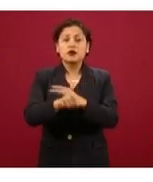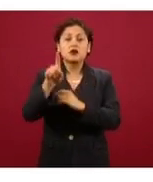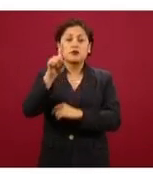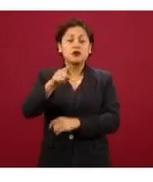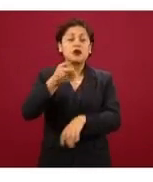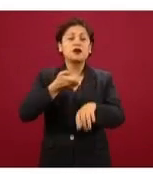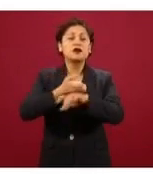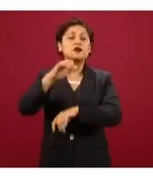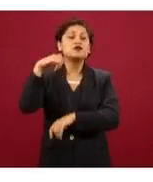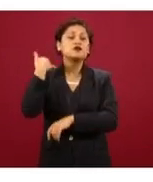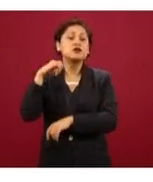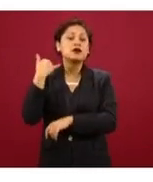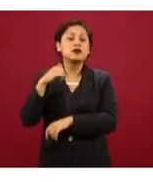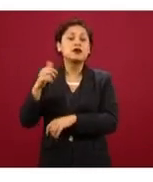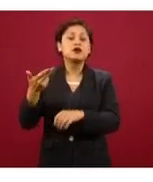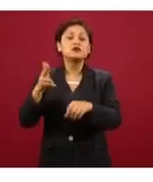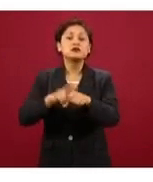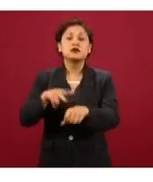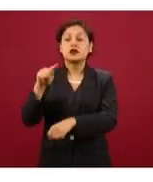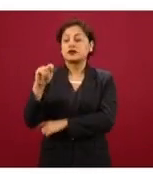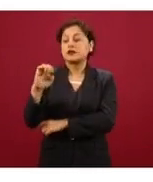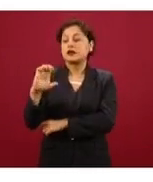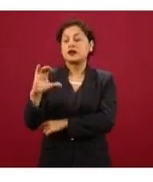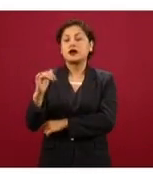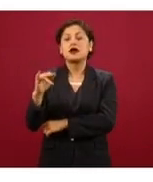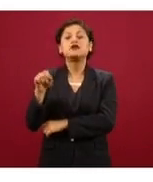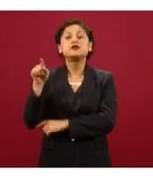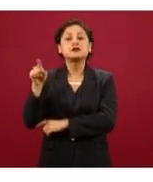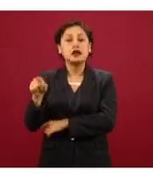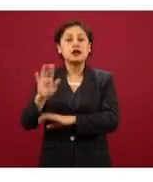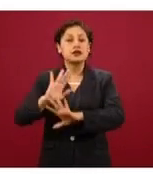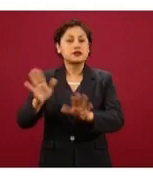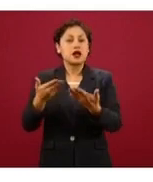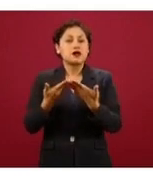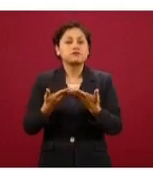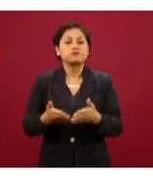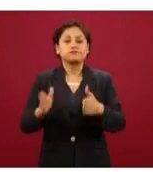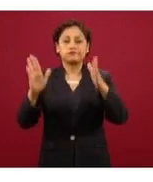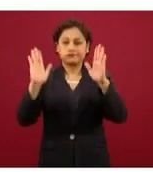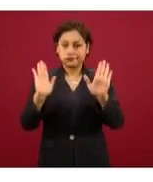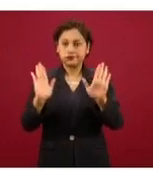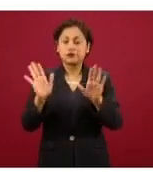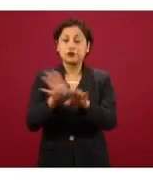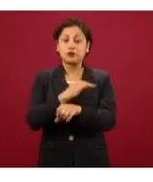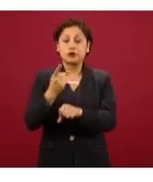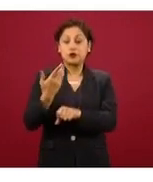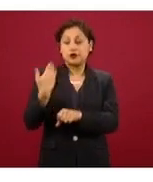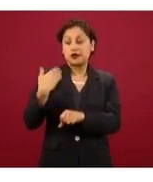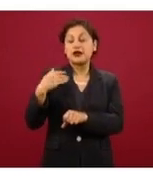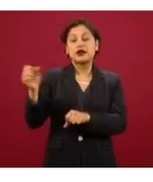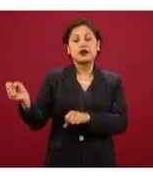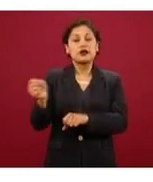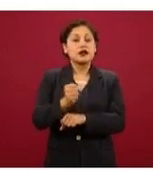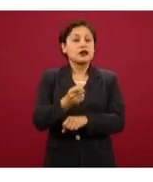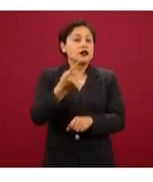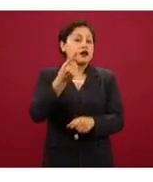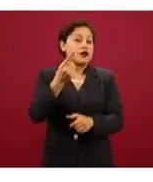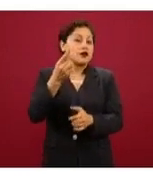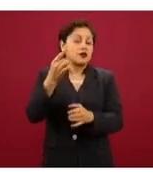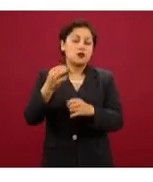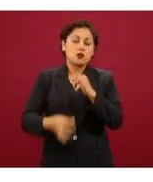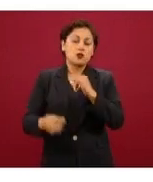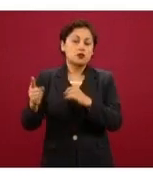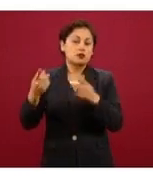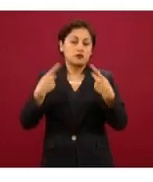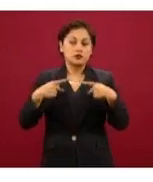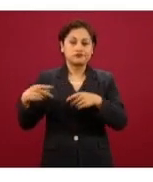que comentamos que se abrió gracias a que se logró tener el último elemento que faltaba para ello. Pero como pueden ver, hay